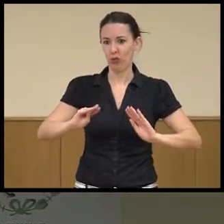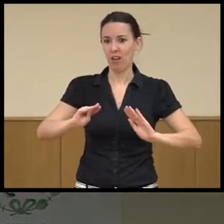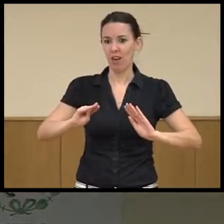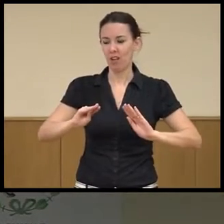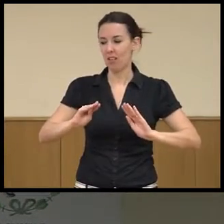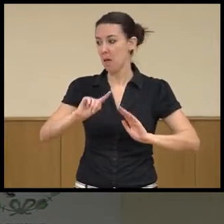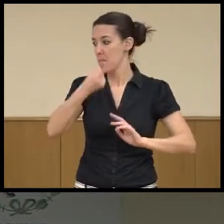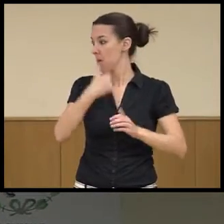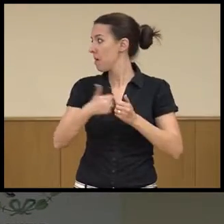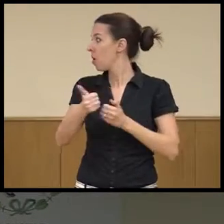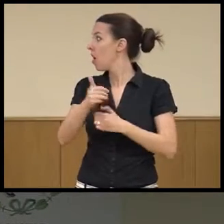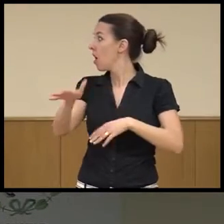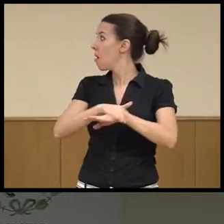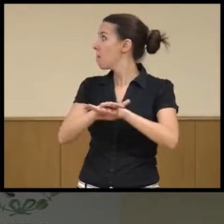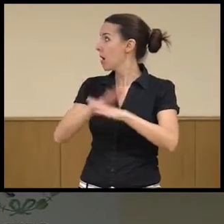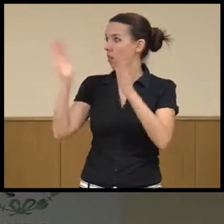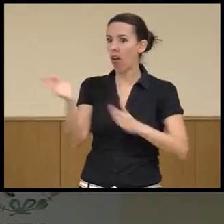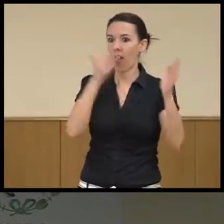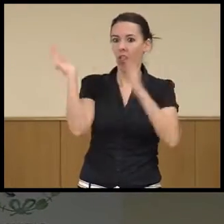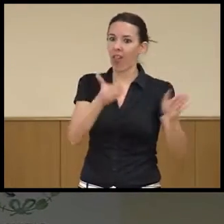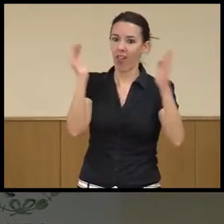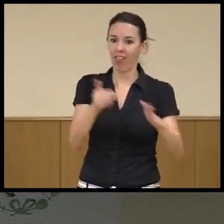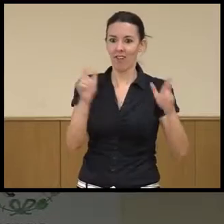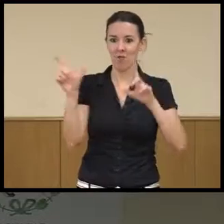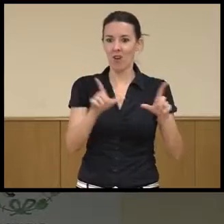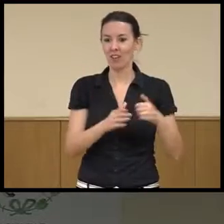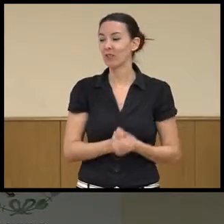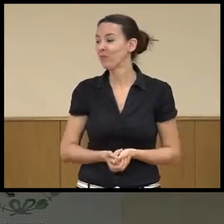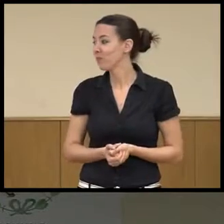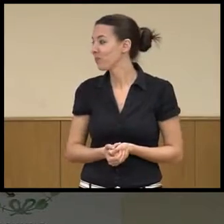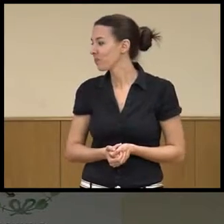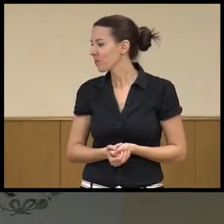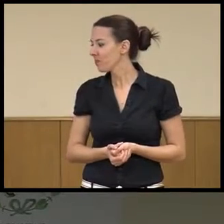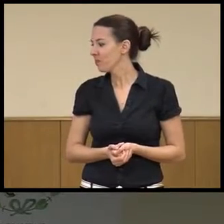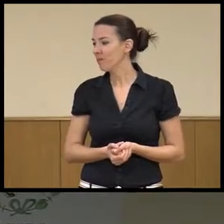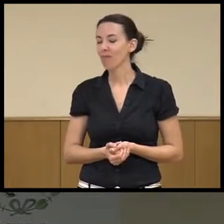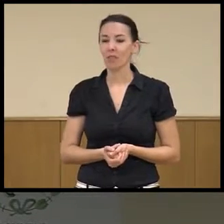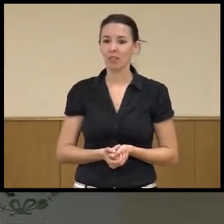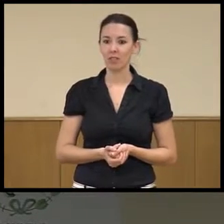ay, perdón, no había pasado el cuadro. Ante todo,